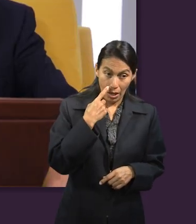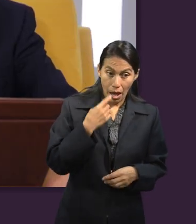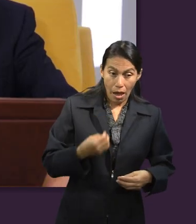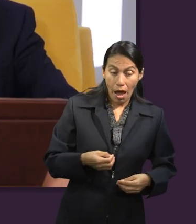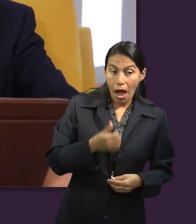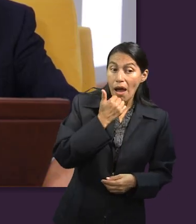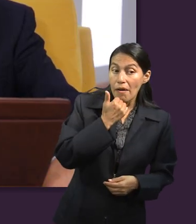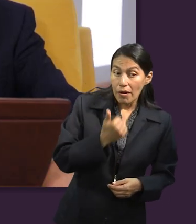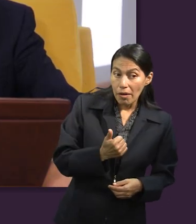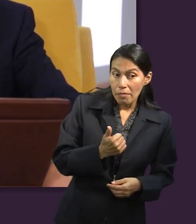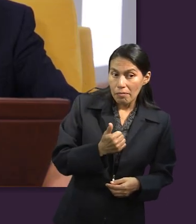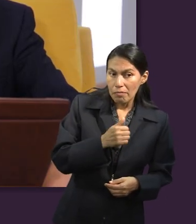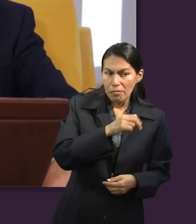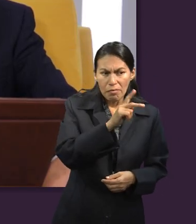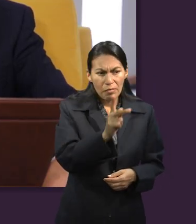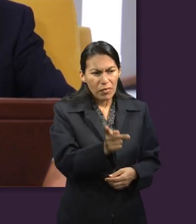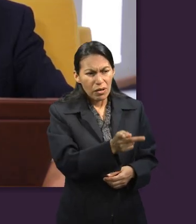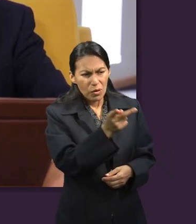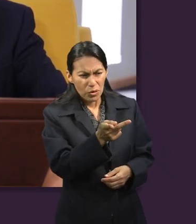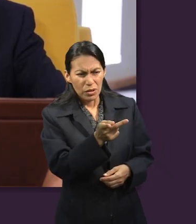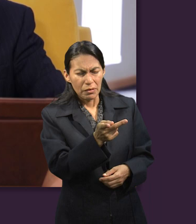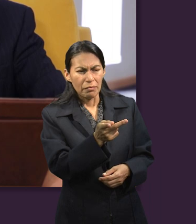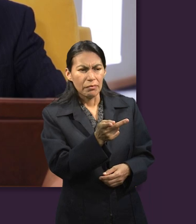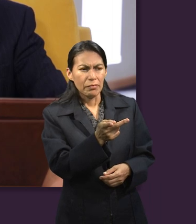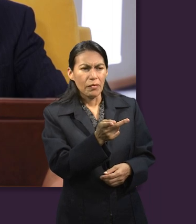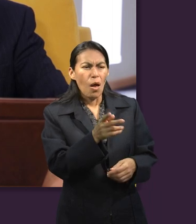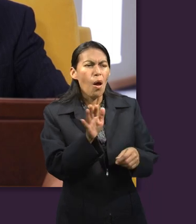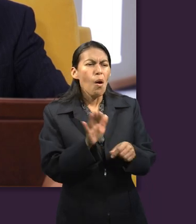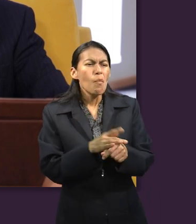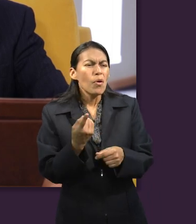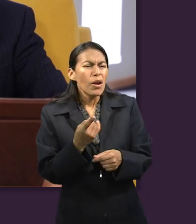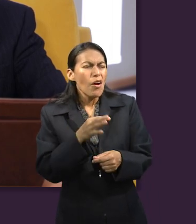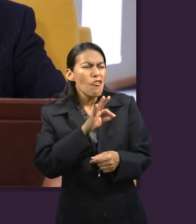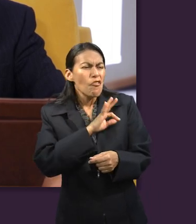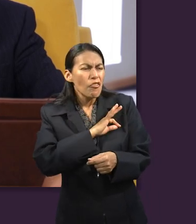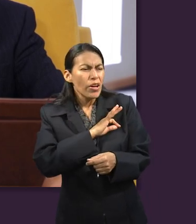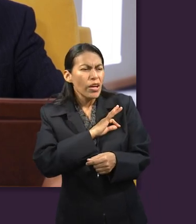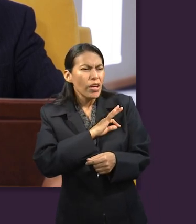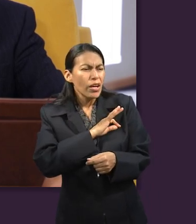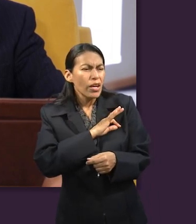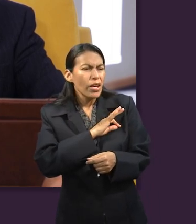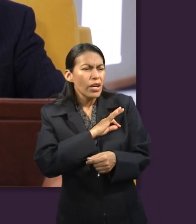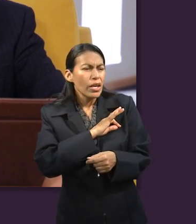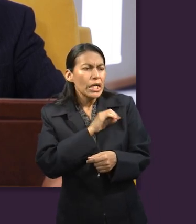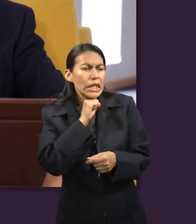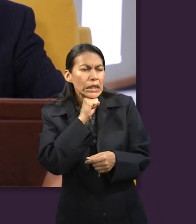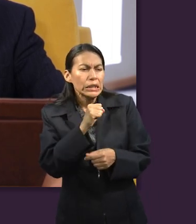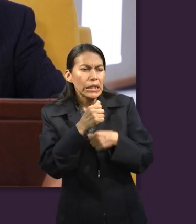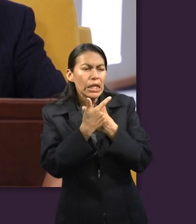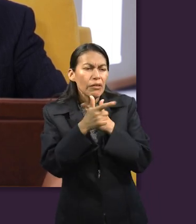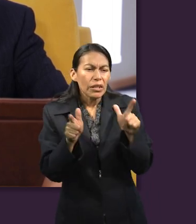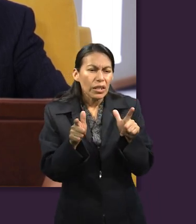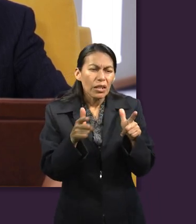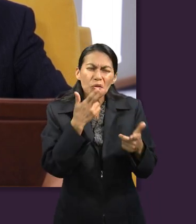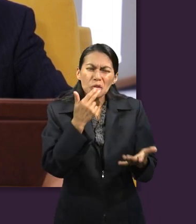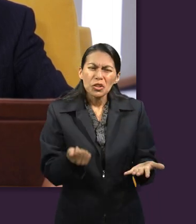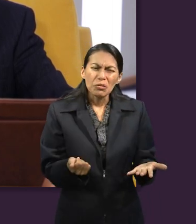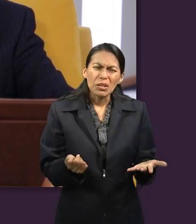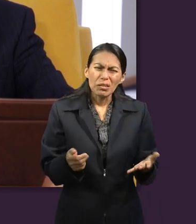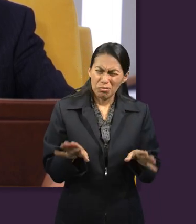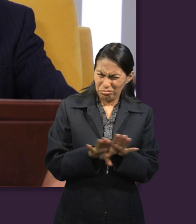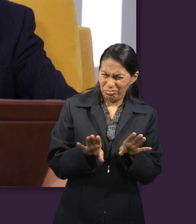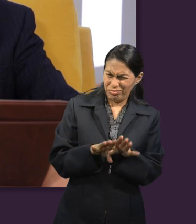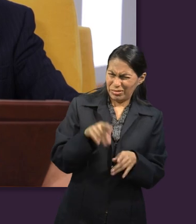en la vida de abraham hay una gran pregunta que se hace por qué la fe no tiene sentido si no existe